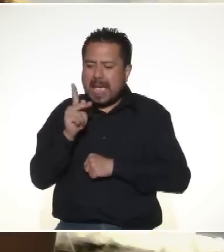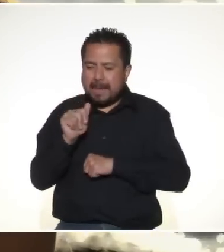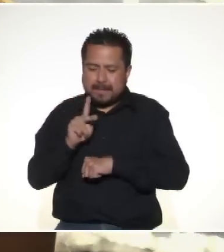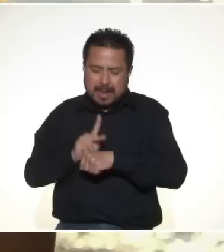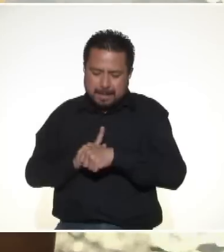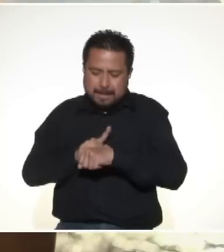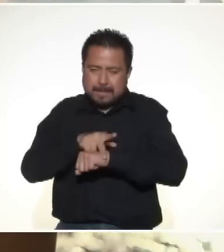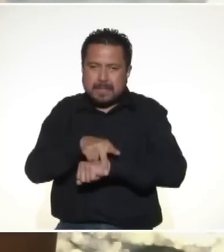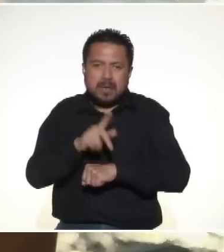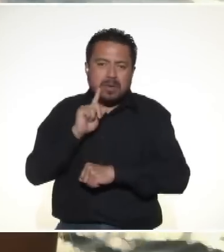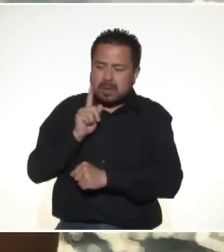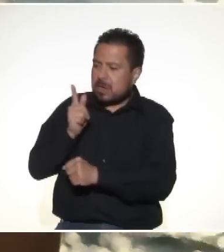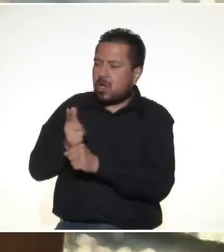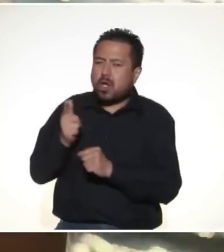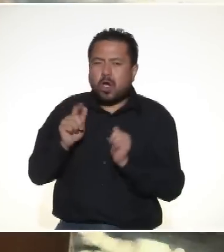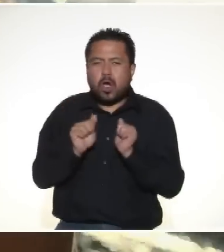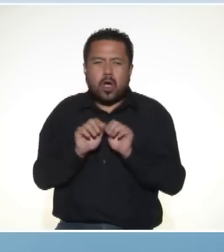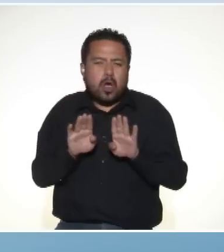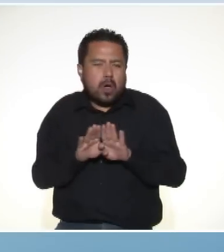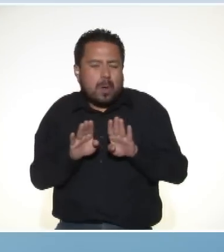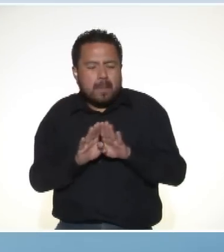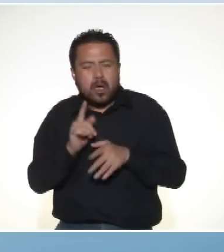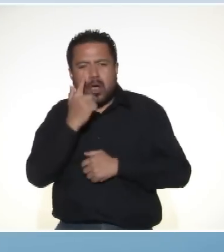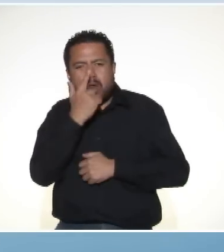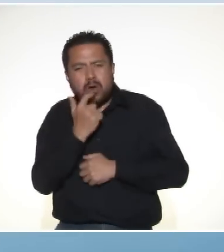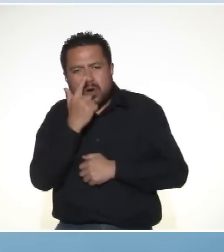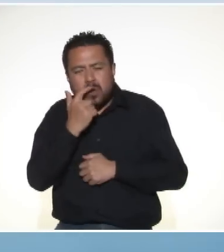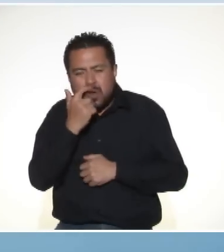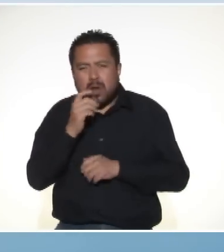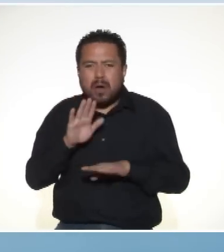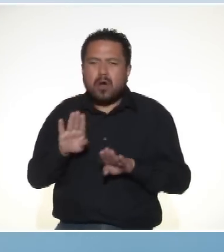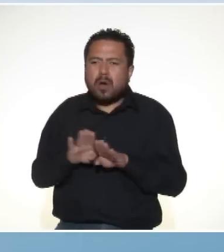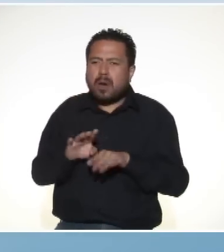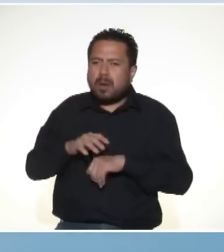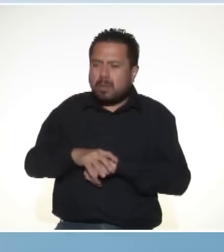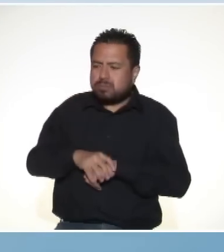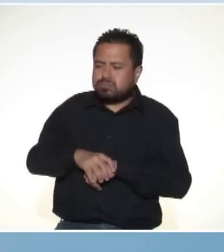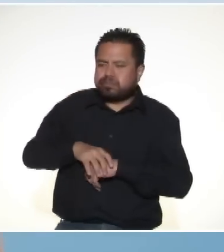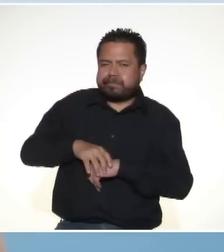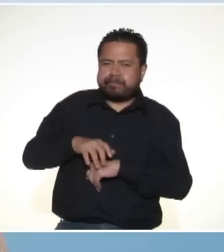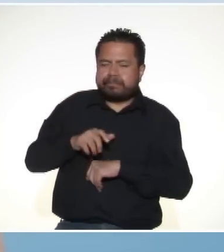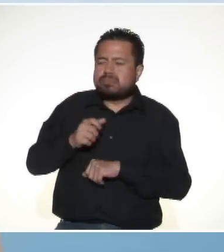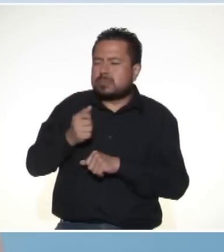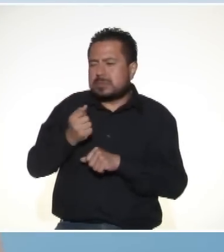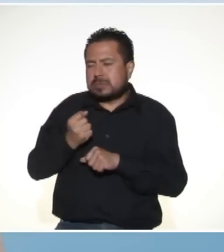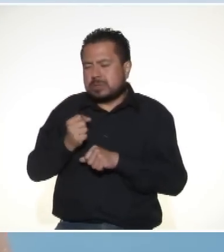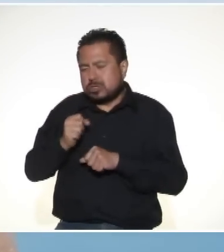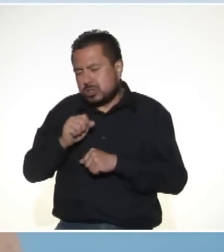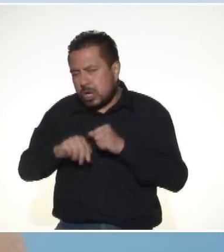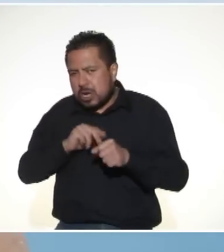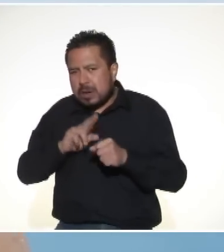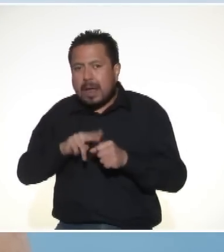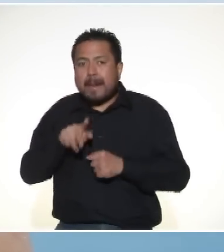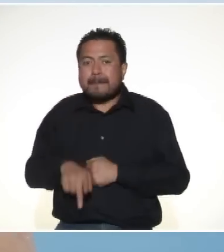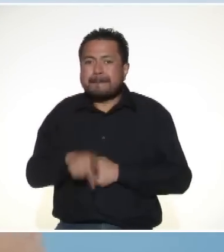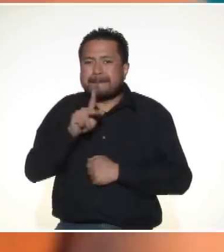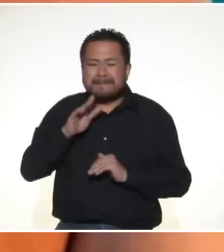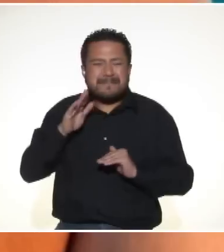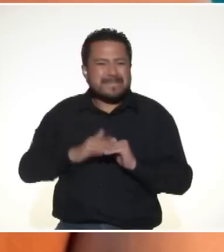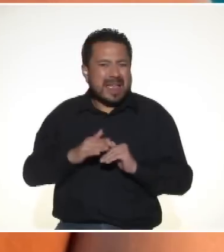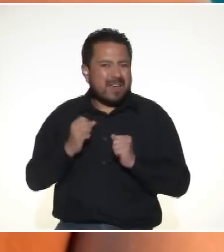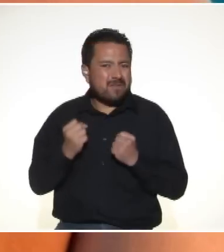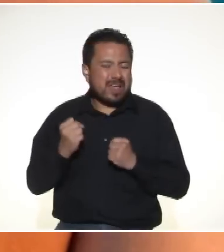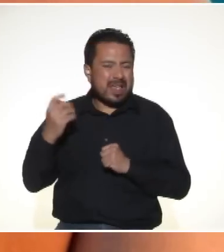Lo podemos ver con un color rojo, lo podemos ver con una ligera inflamación y dolor moderado. Pero cuando ya es mucha la